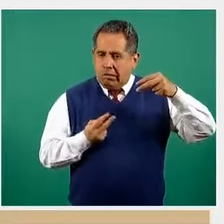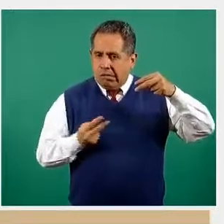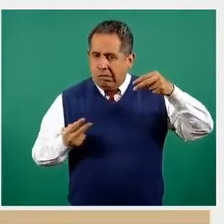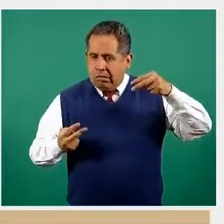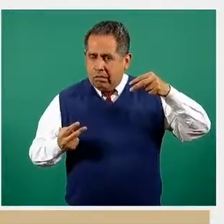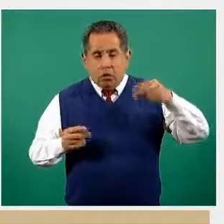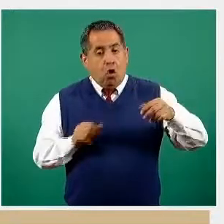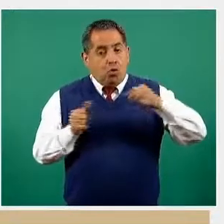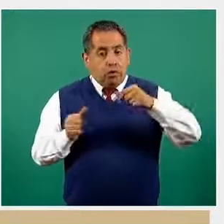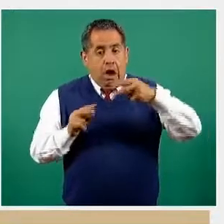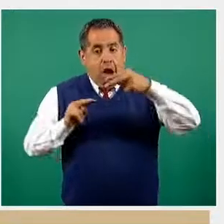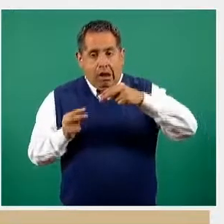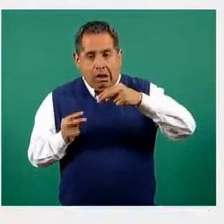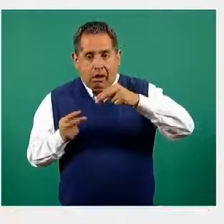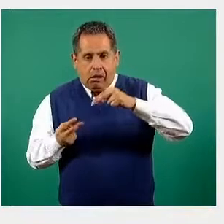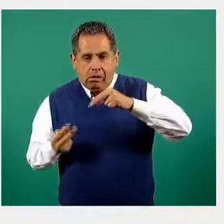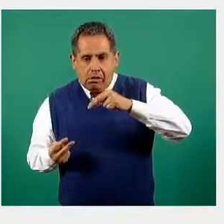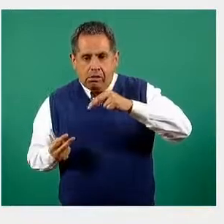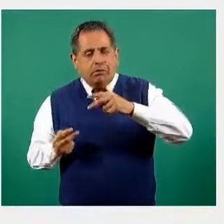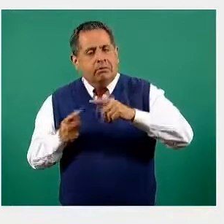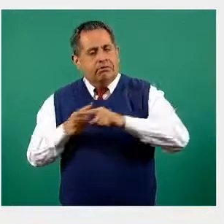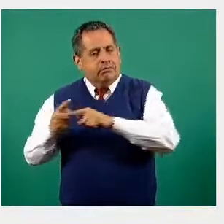me das la siguiente, por favor.